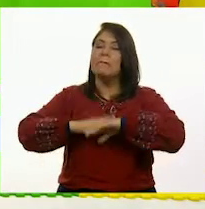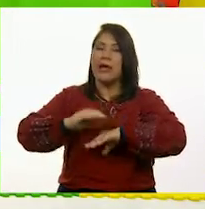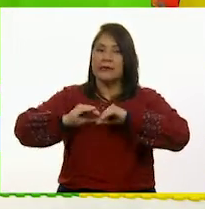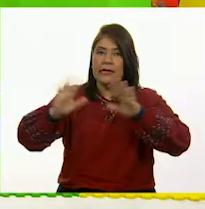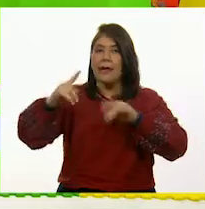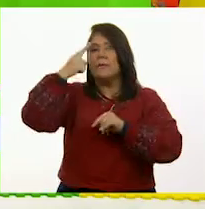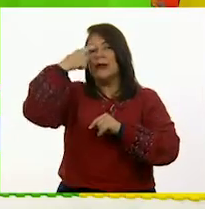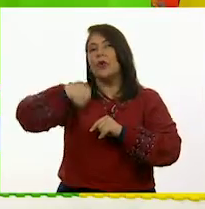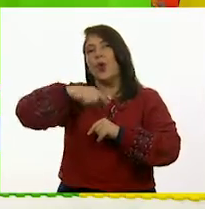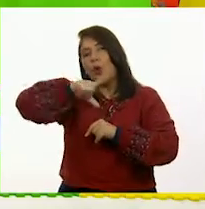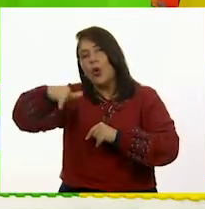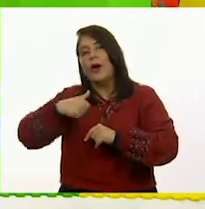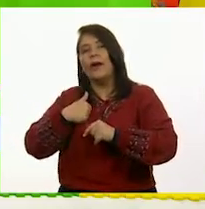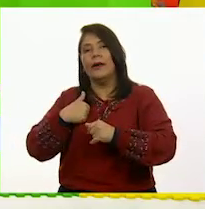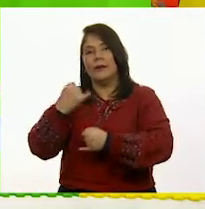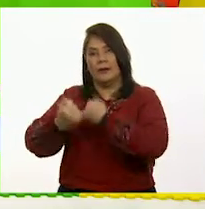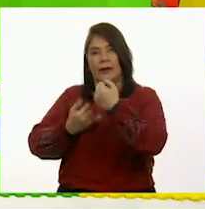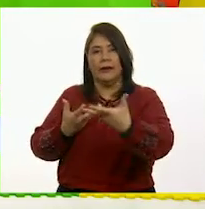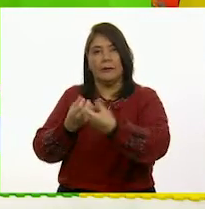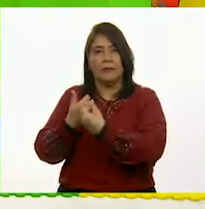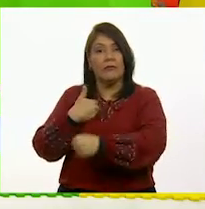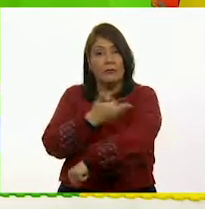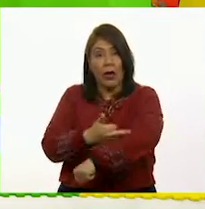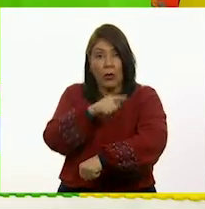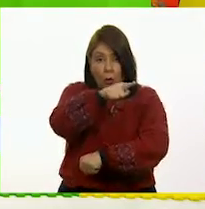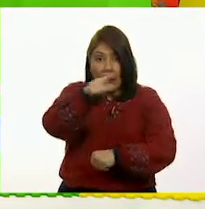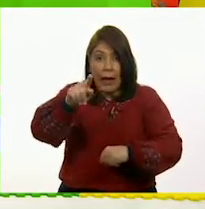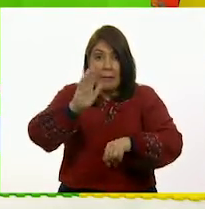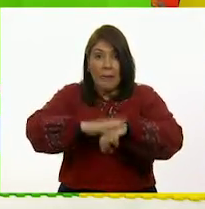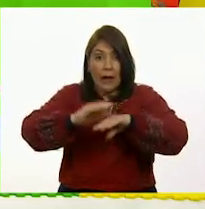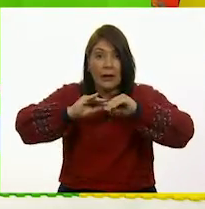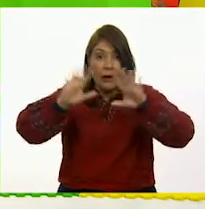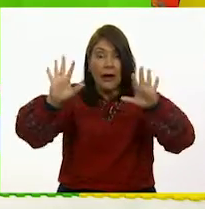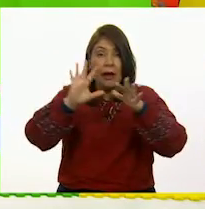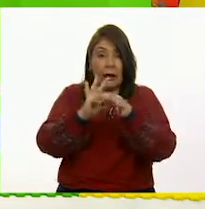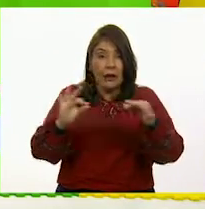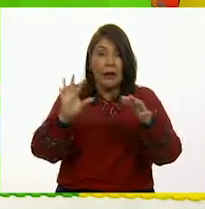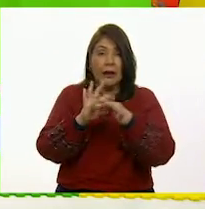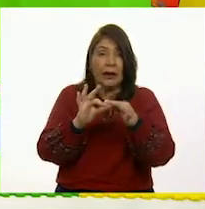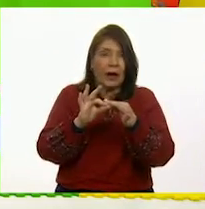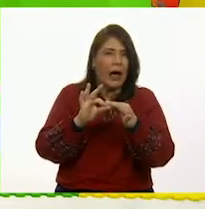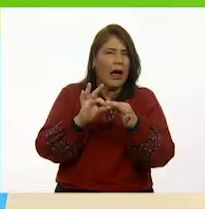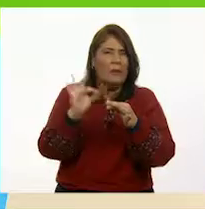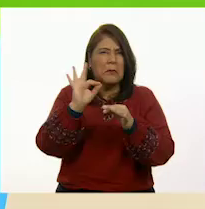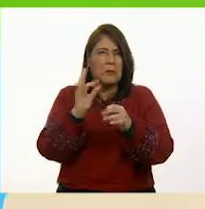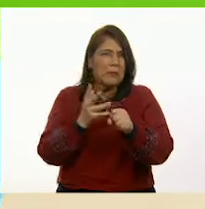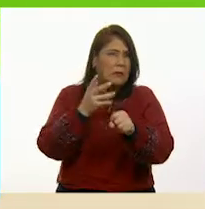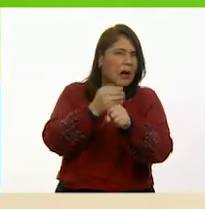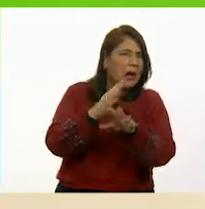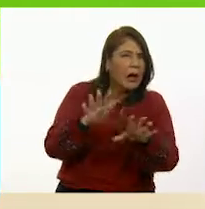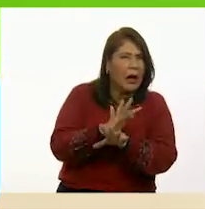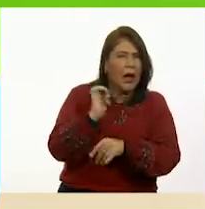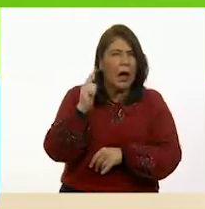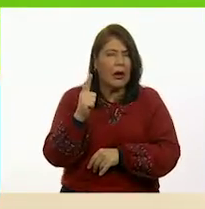familia. ¿Ustedes en casa tienen claras las instrucciones? Sí. ¿Cambiarían alguna?